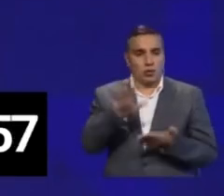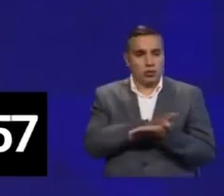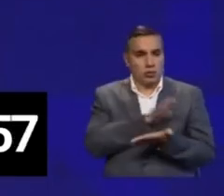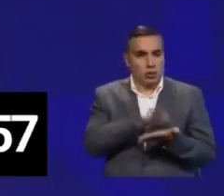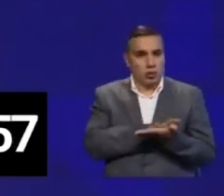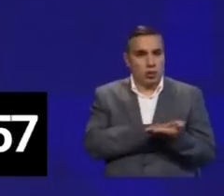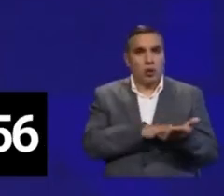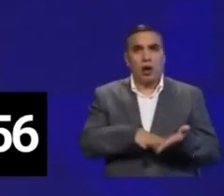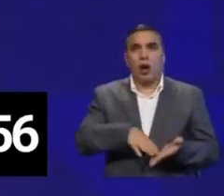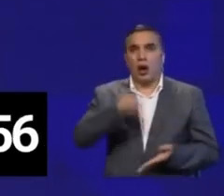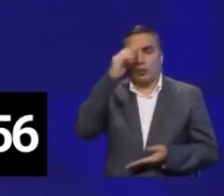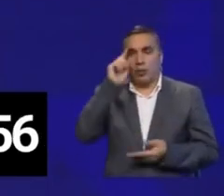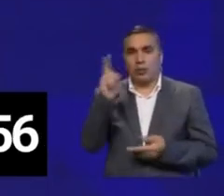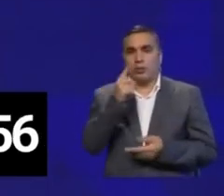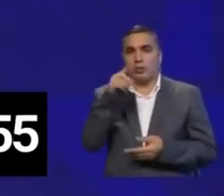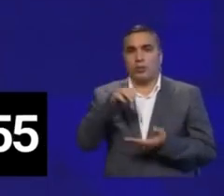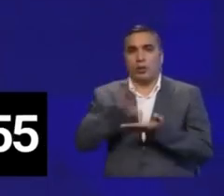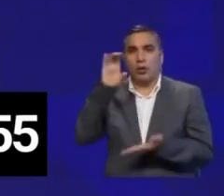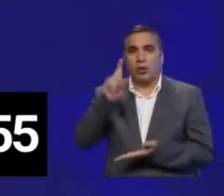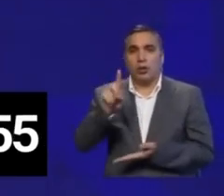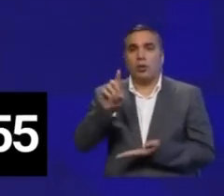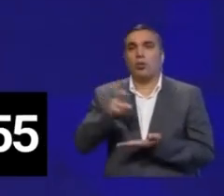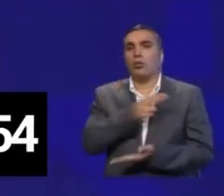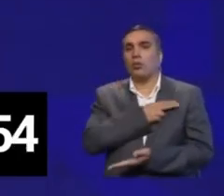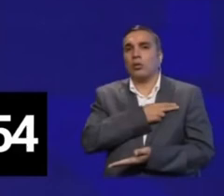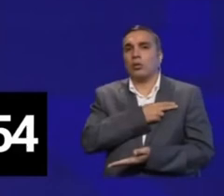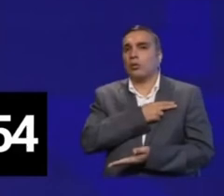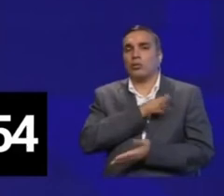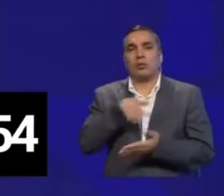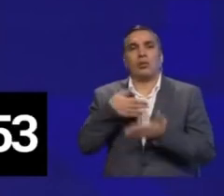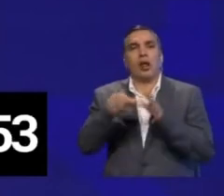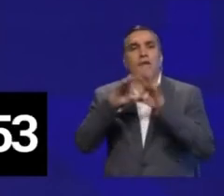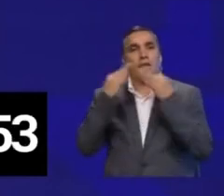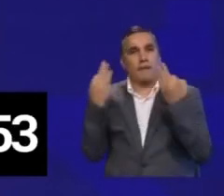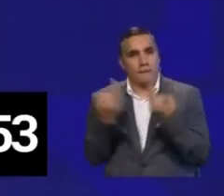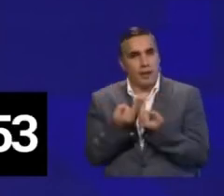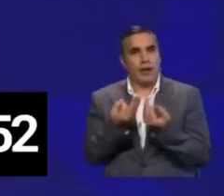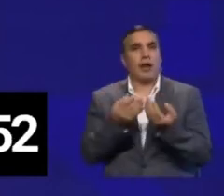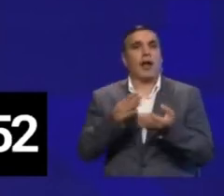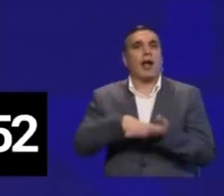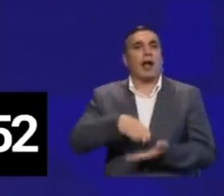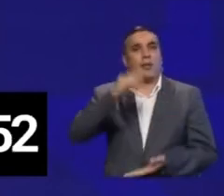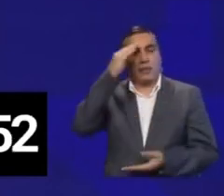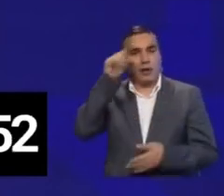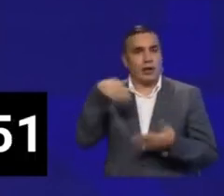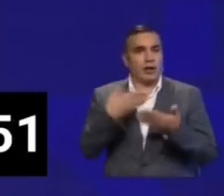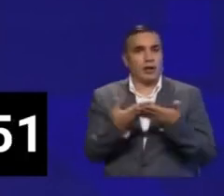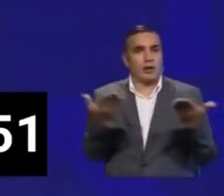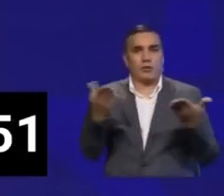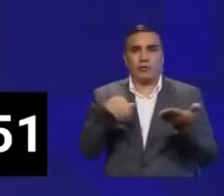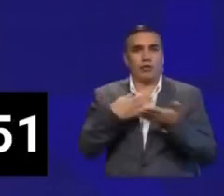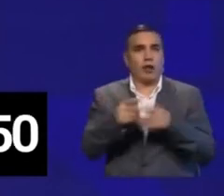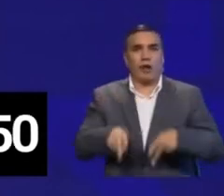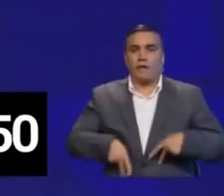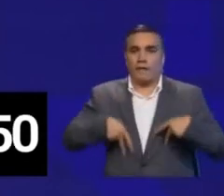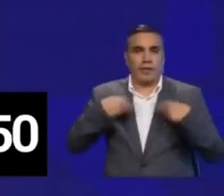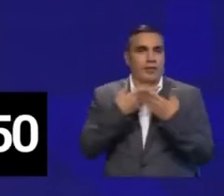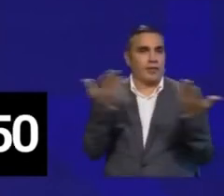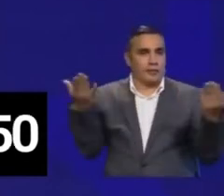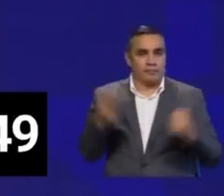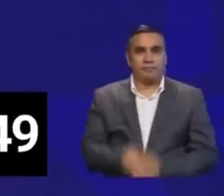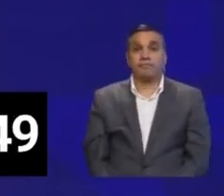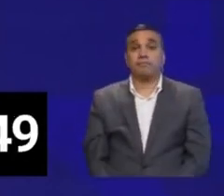no se aprende solamente en el colegio o en la universidad, se aprende en la familia, se aprende a lo largo de toda la vida.